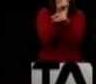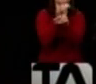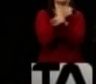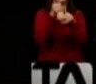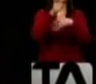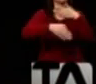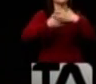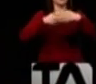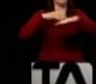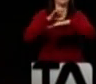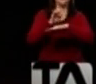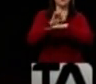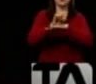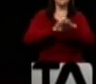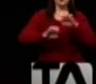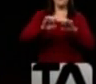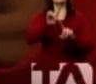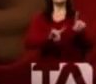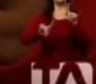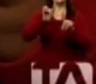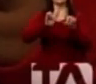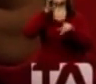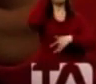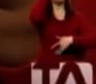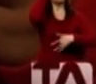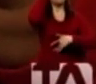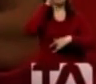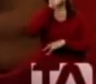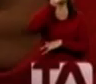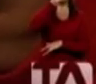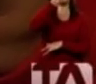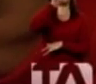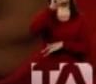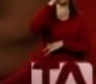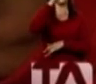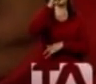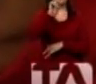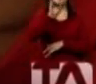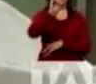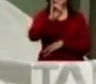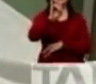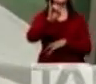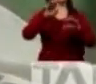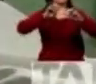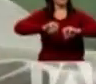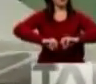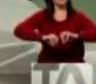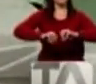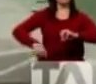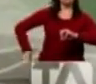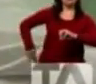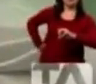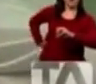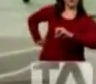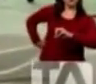se determinó que se trataba del síndrome de Fanconi, un problema renal que con un trasplante de riñón podría mejorar la calidad de